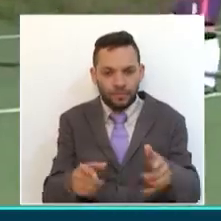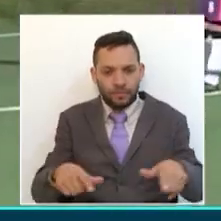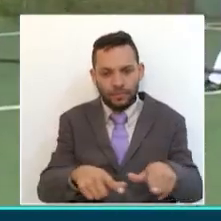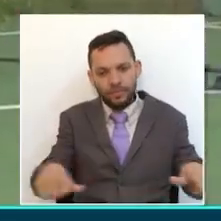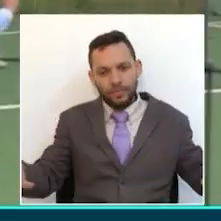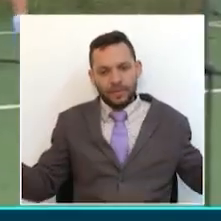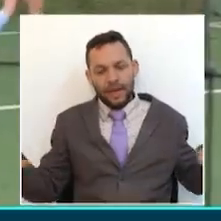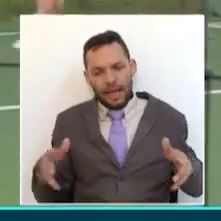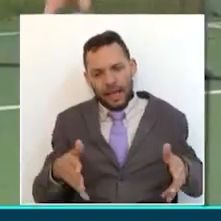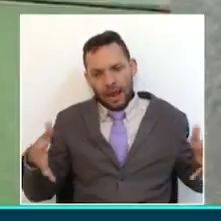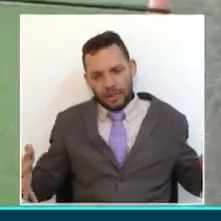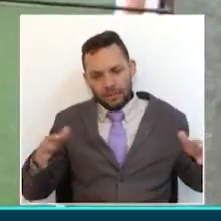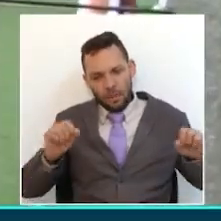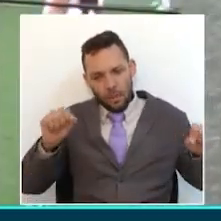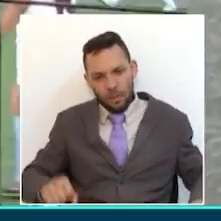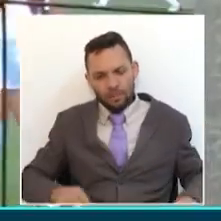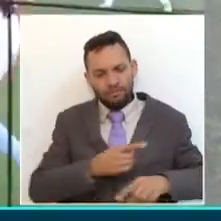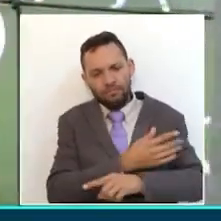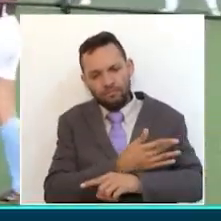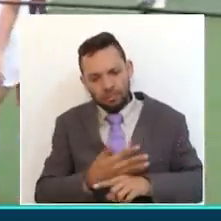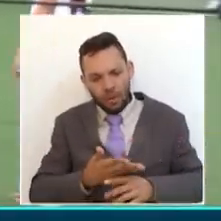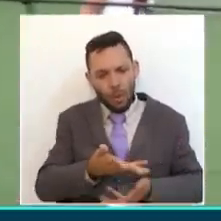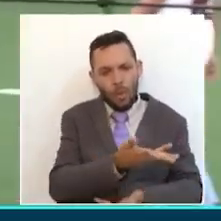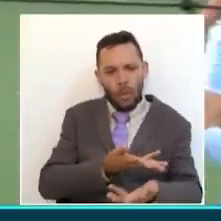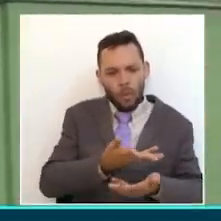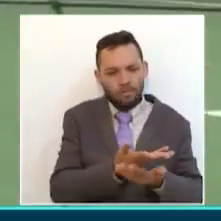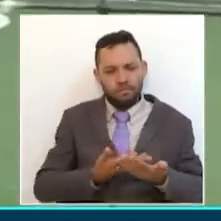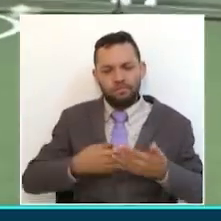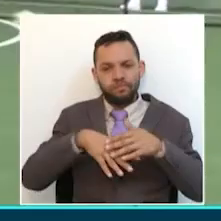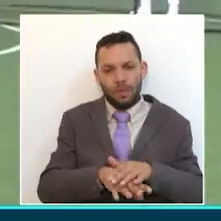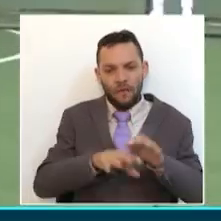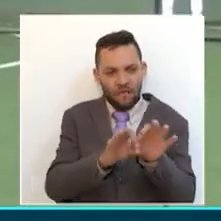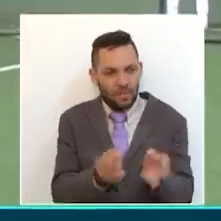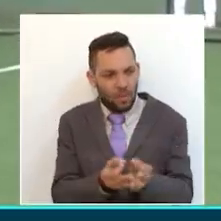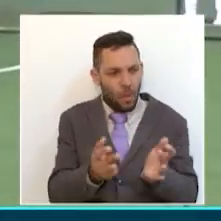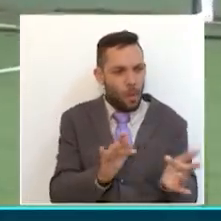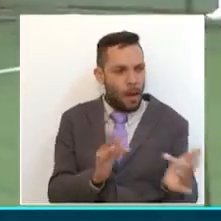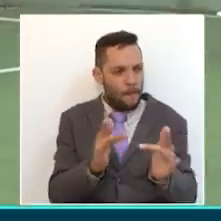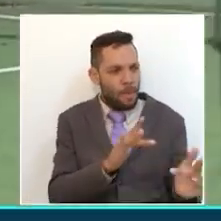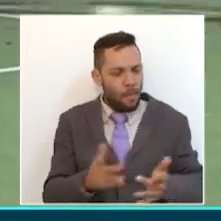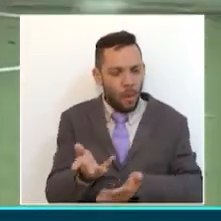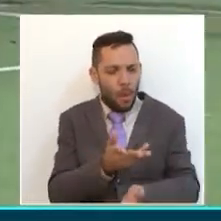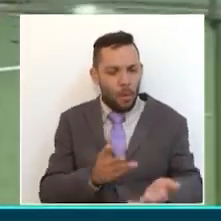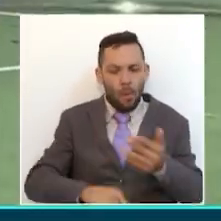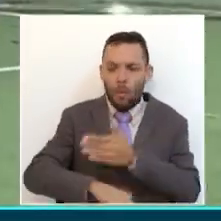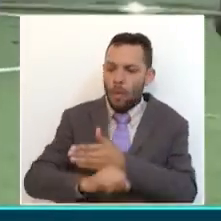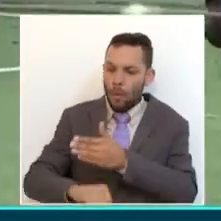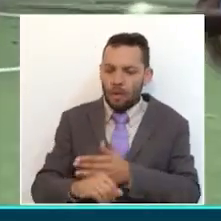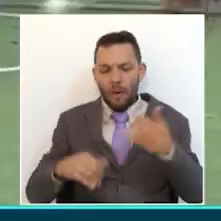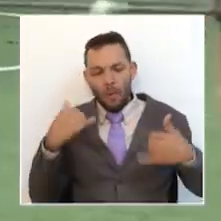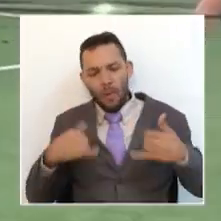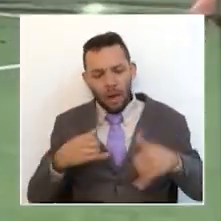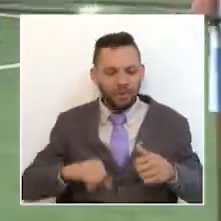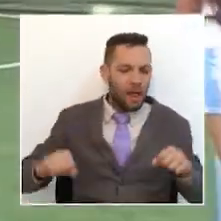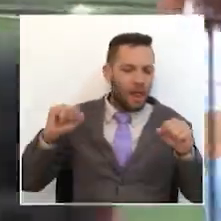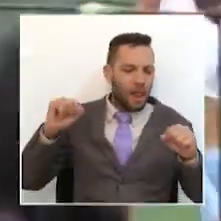de Confenalco, permitió en cada jornada la integración de los trabajadores y sus familias alrededor del deporte y demostrando el nivel de